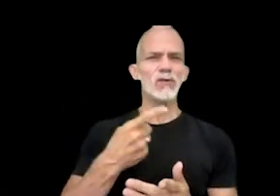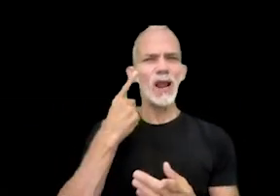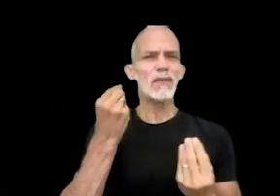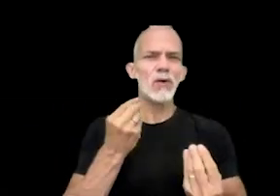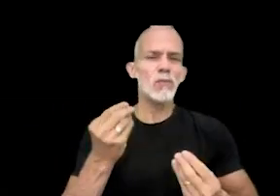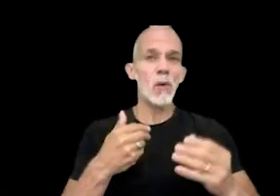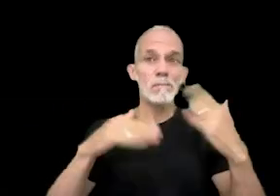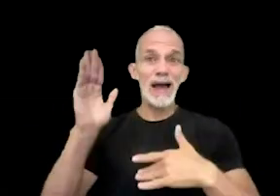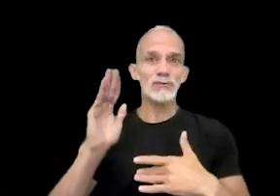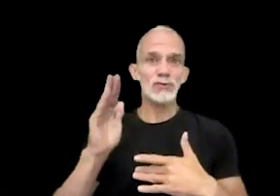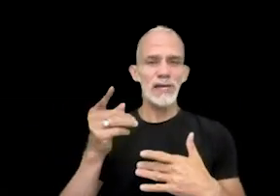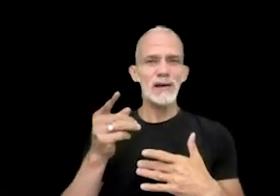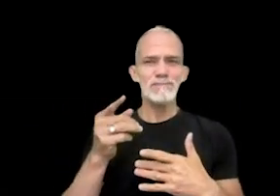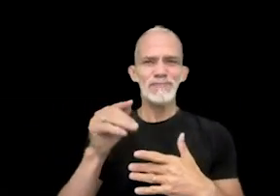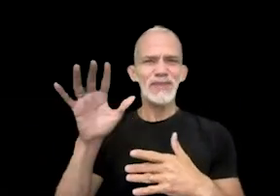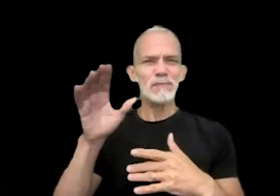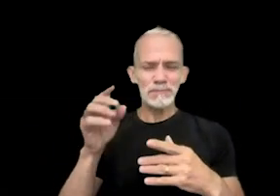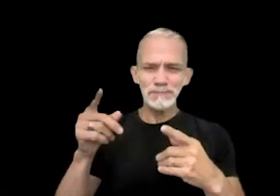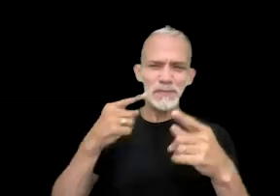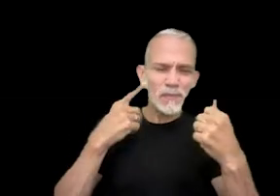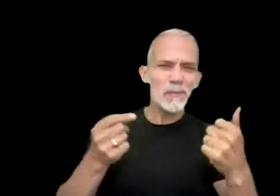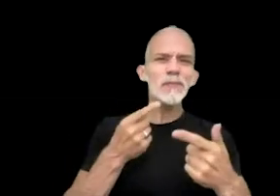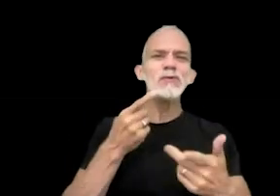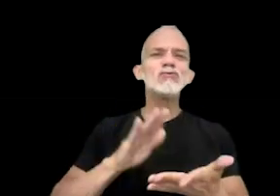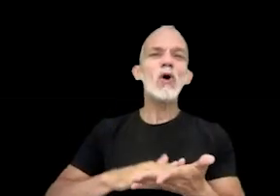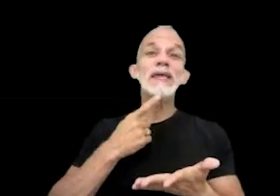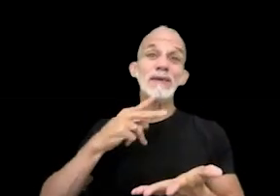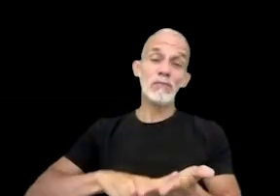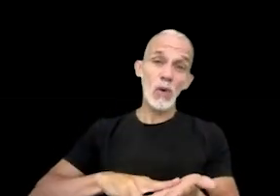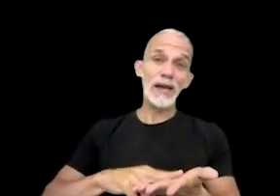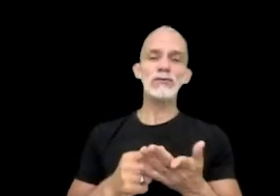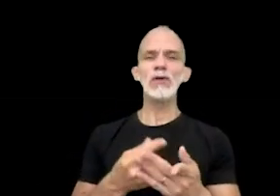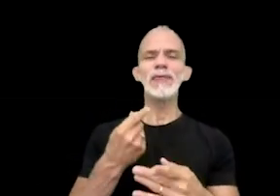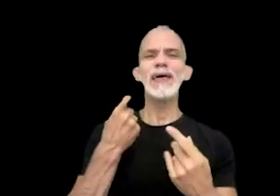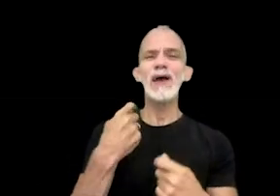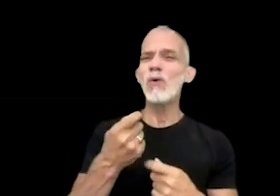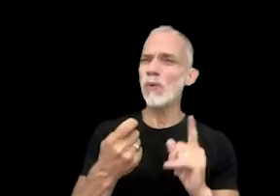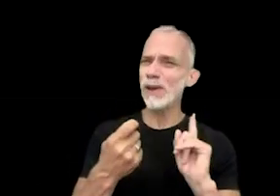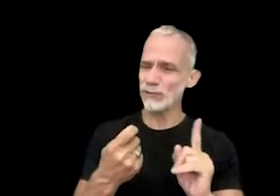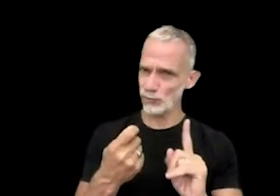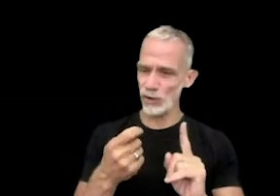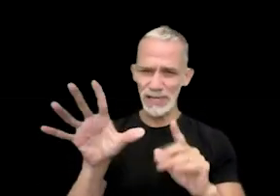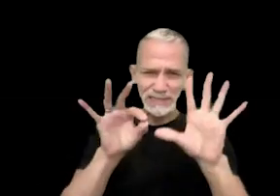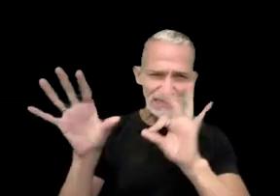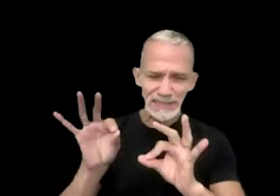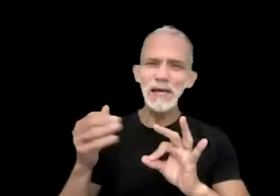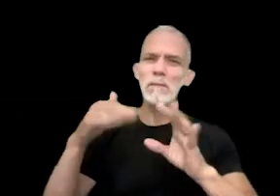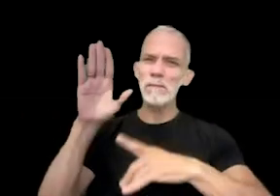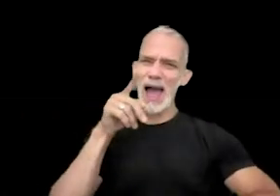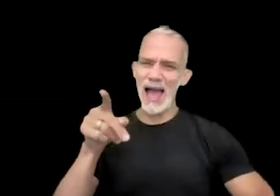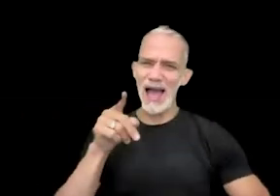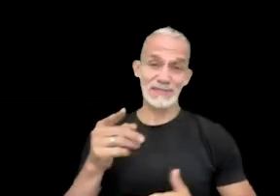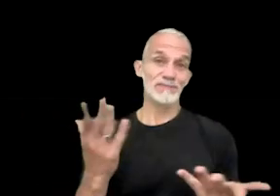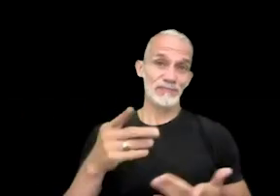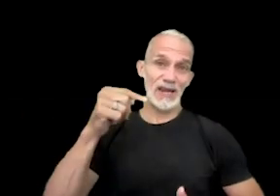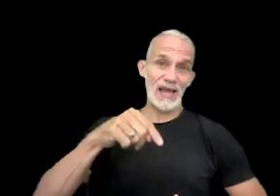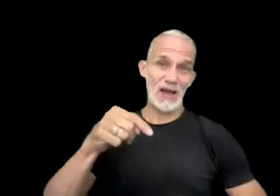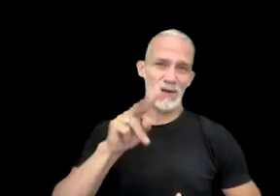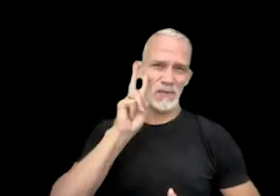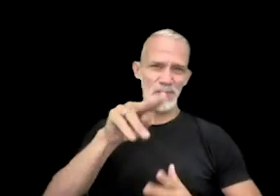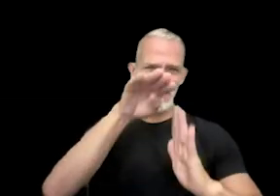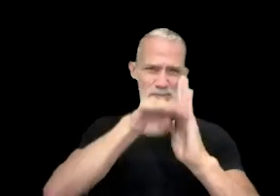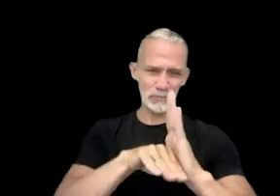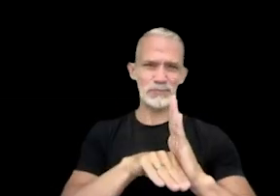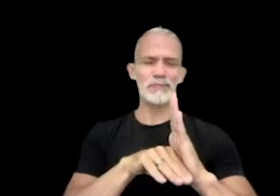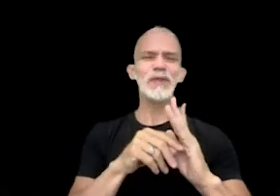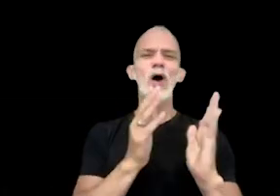la mayor cantidad en materia impositiva y previsional. Por eso ustedes ahora van a ver,